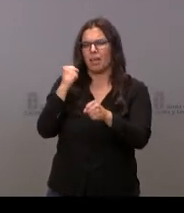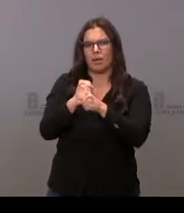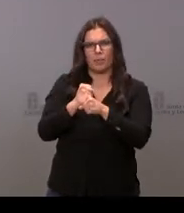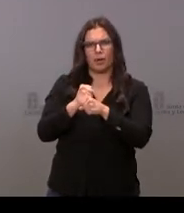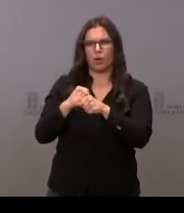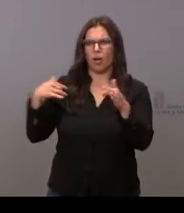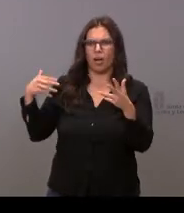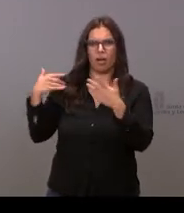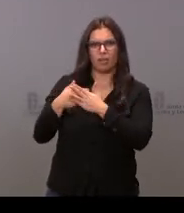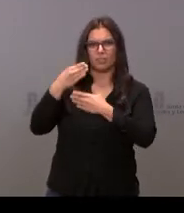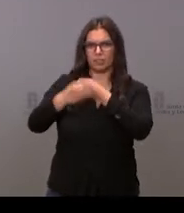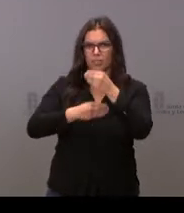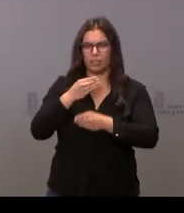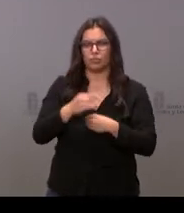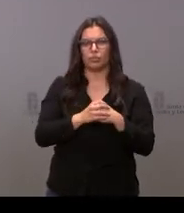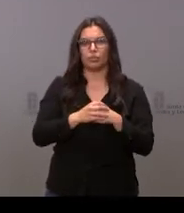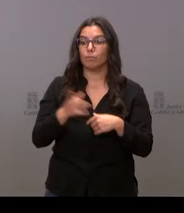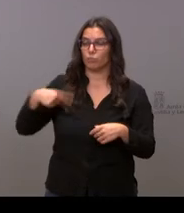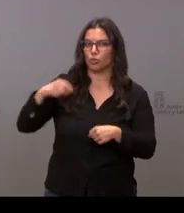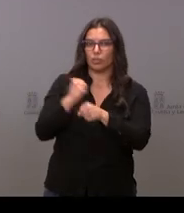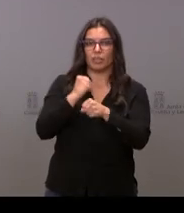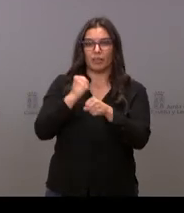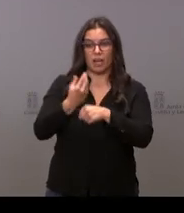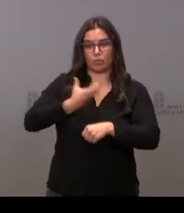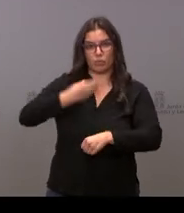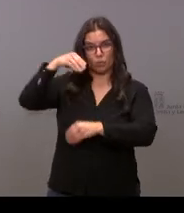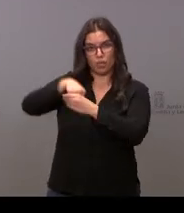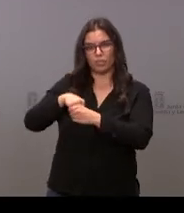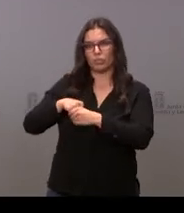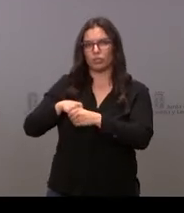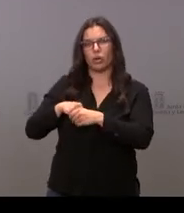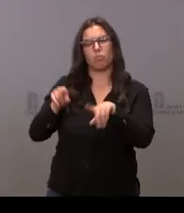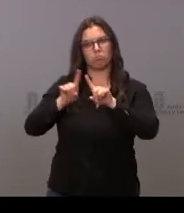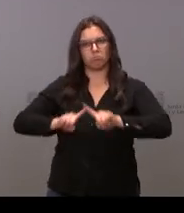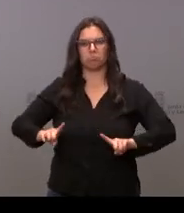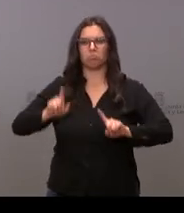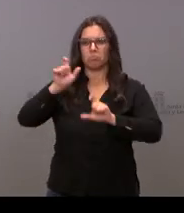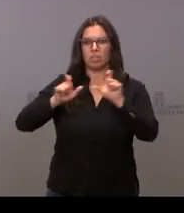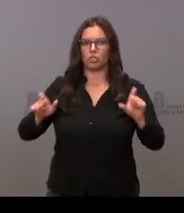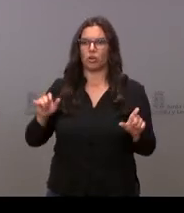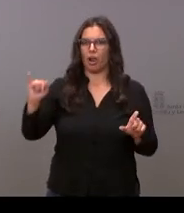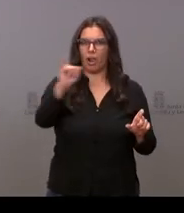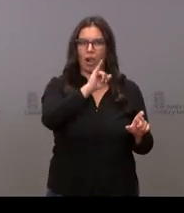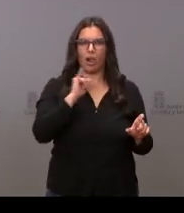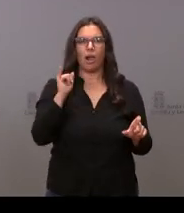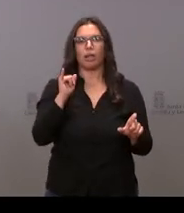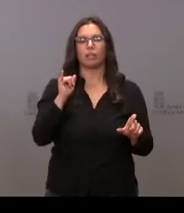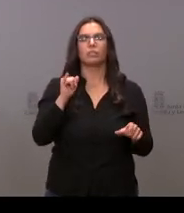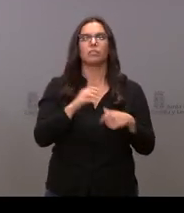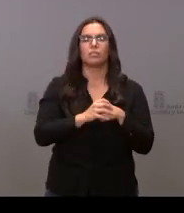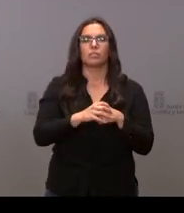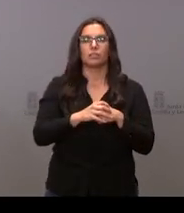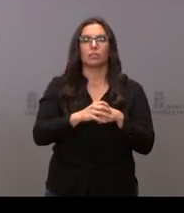desarrollando habéis estado trabajando desde el ayuntamiento de manera discreta con personas que aquí están presentes miembros de